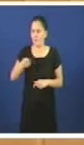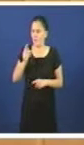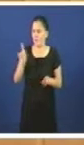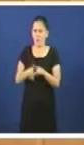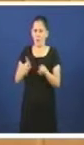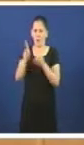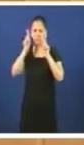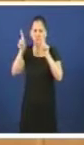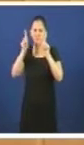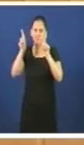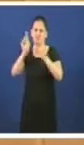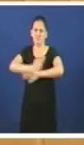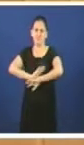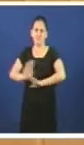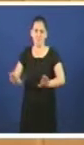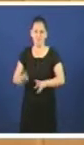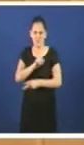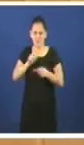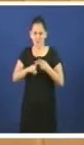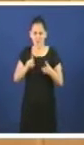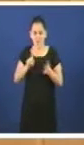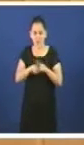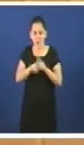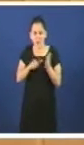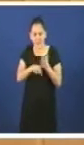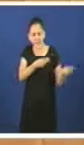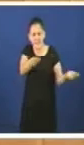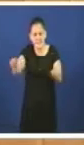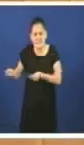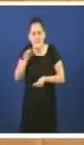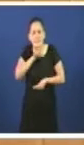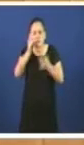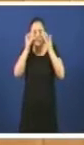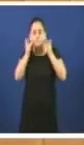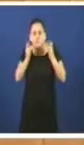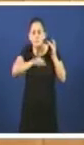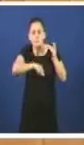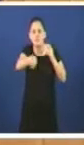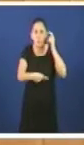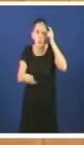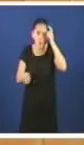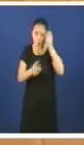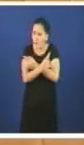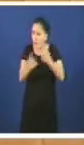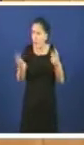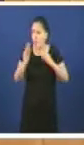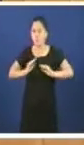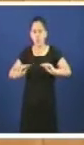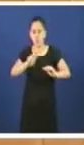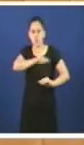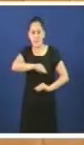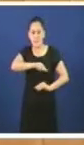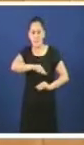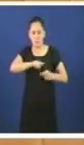nada no queremos expedir carne sin de galeguidade nin de nada a la cada quien con sus frustraciones y